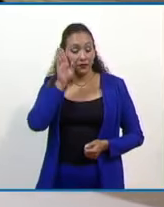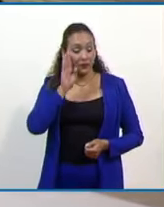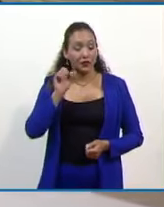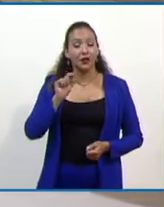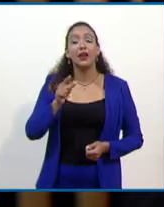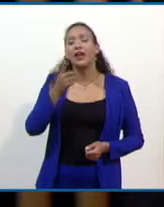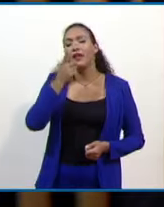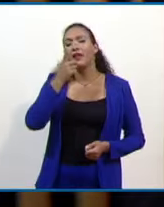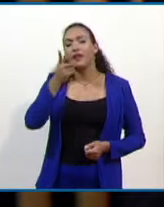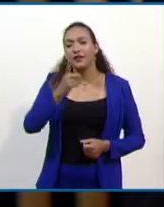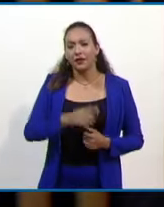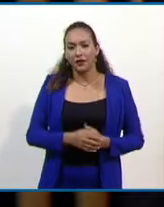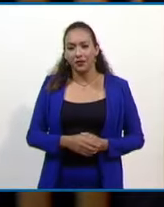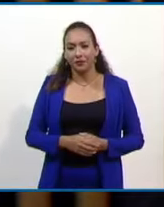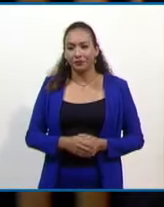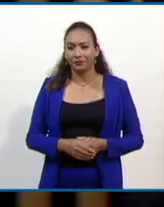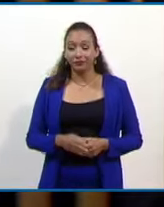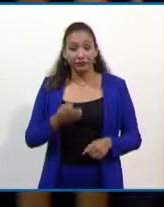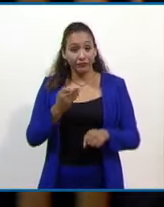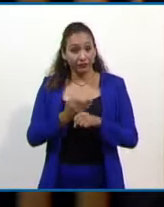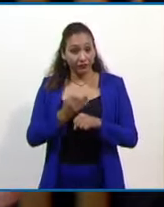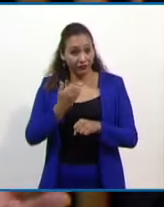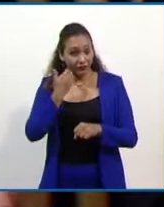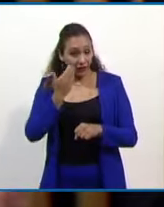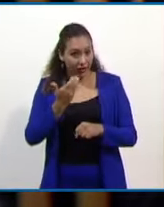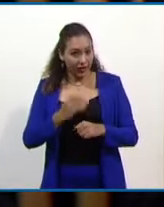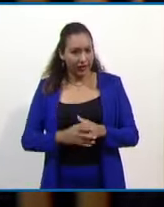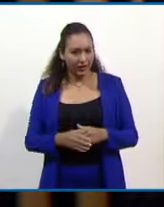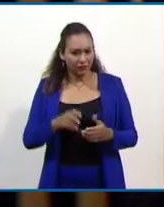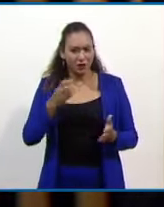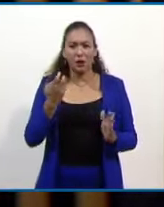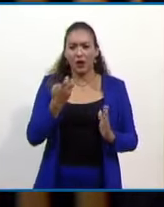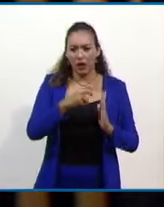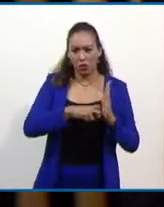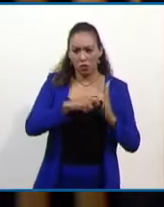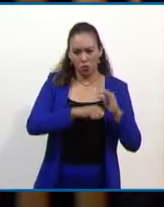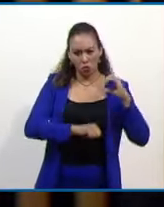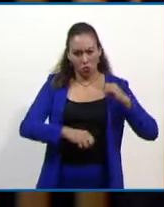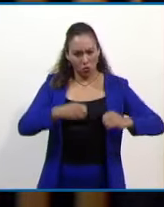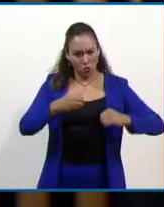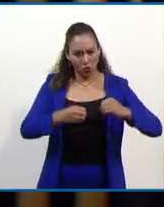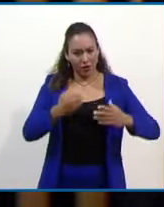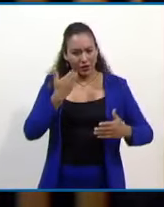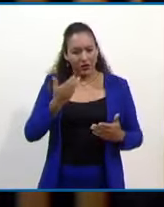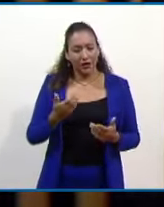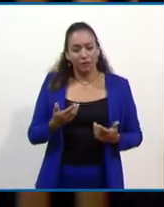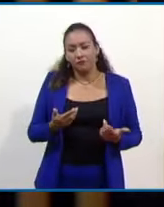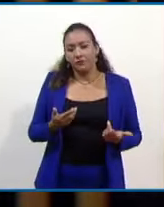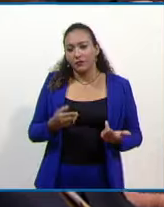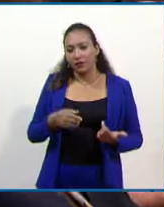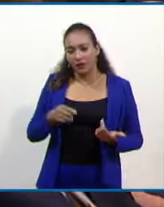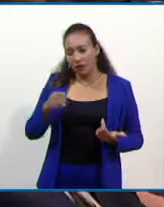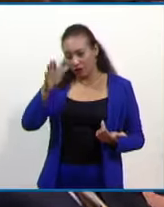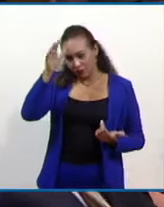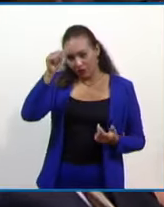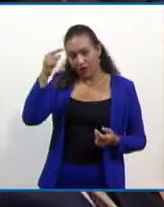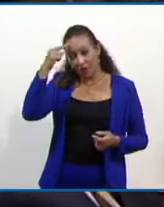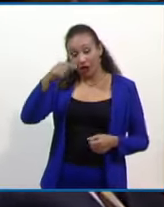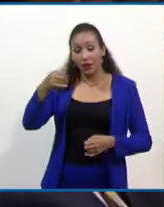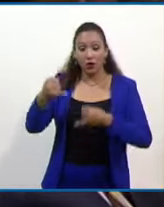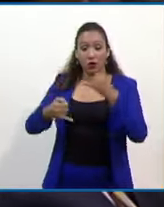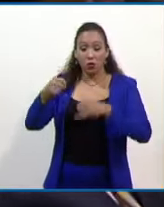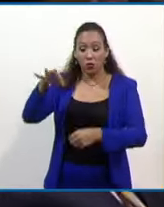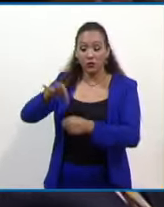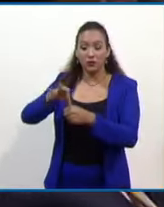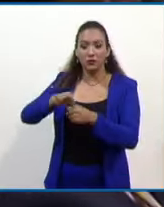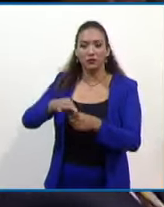que la iniciativa presidencial de reformas al Poder Judicial, que propone que las personas juzgadoras sean electas mediante el voto popular, parte de